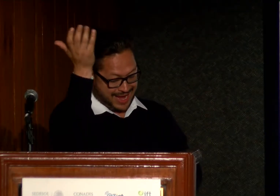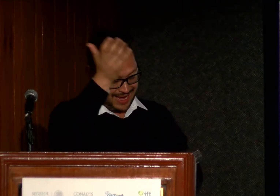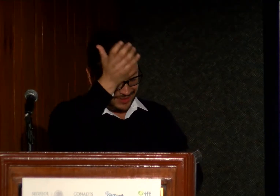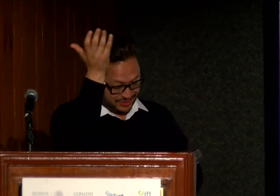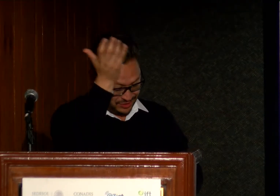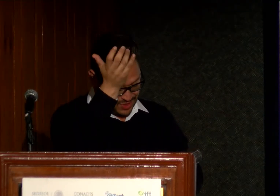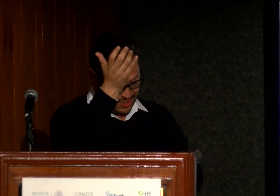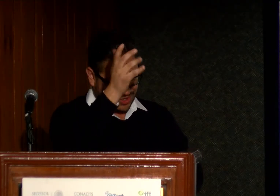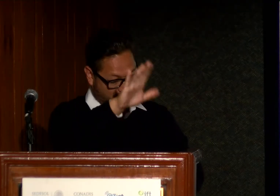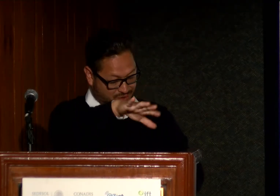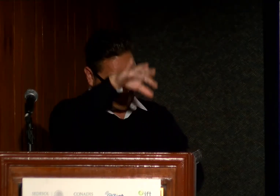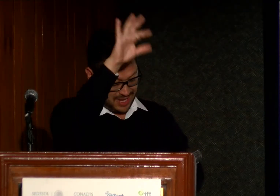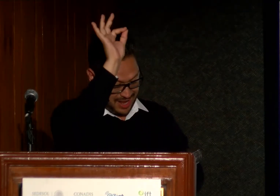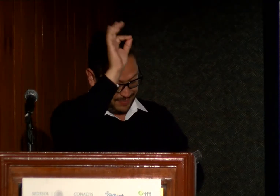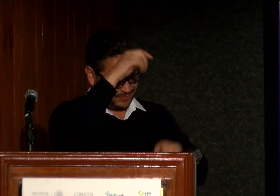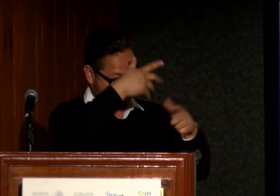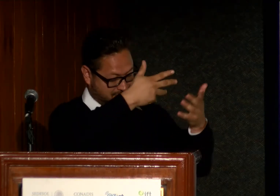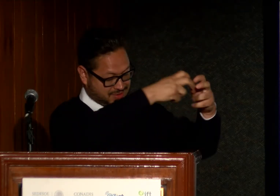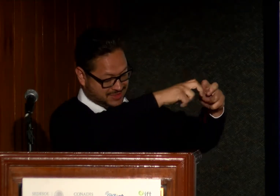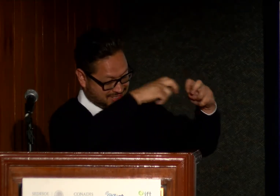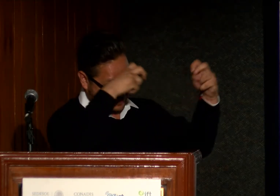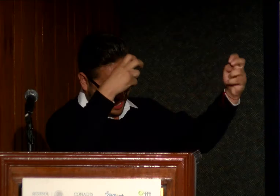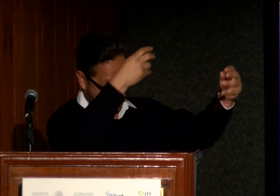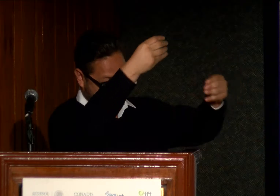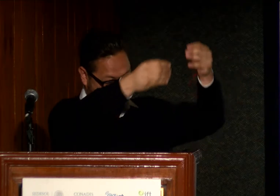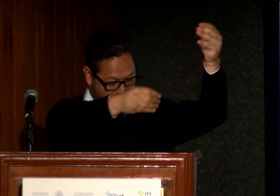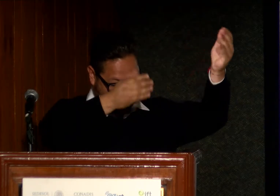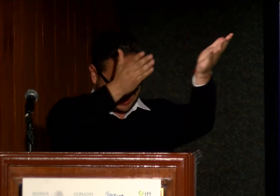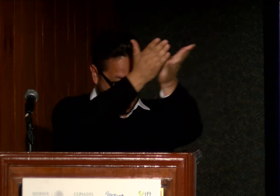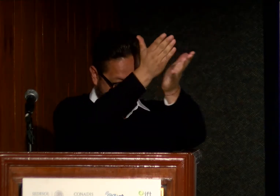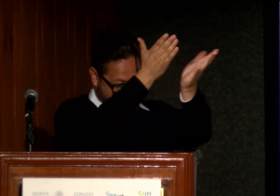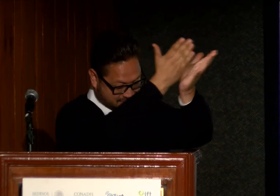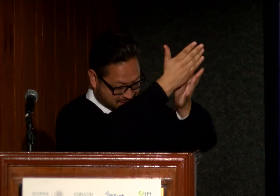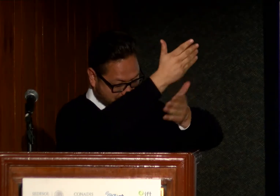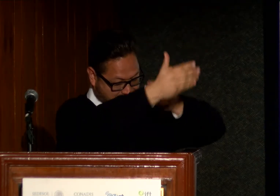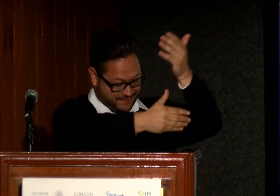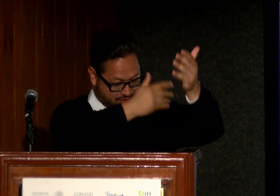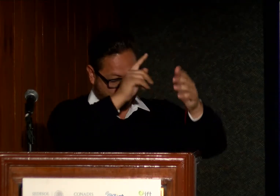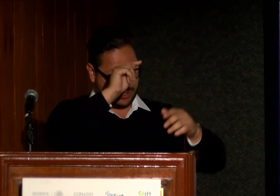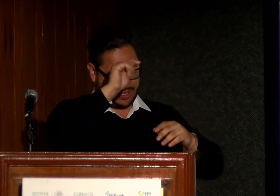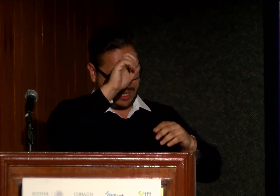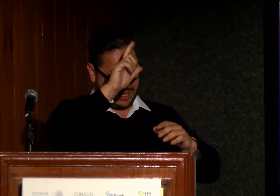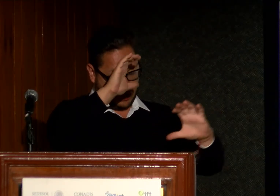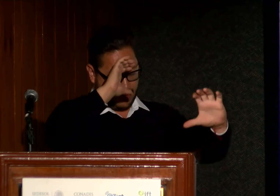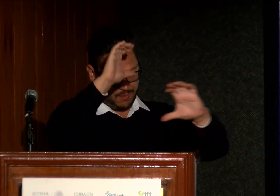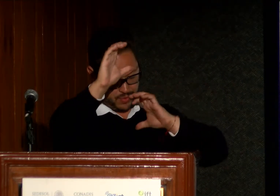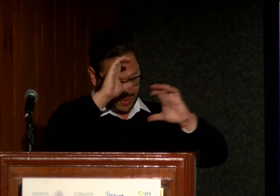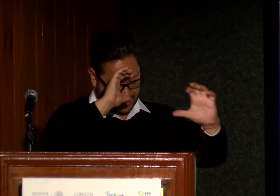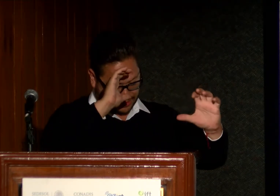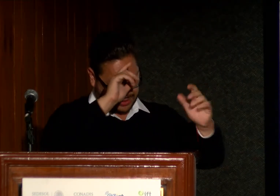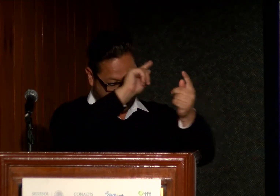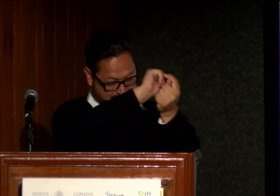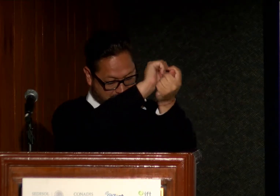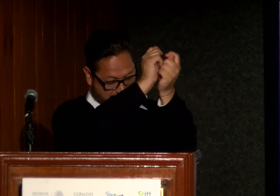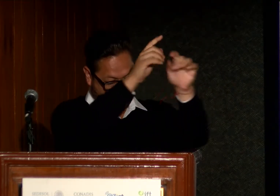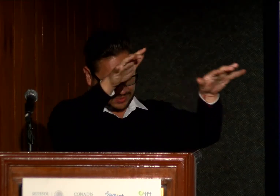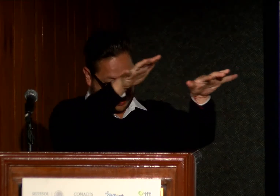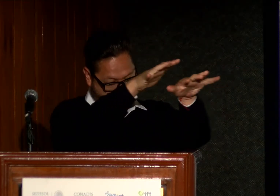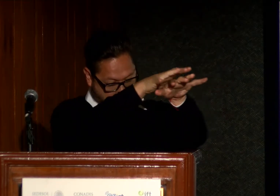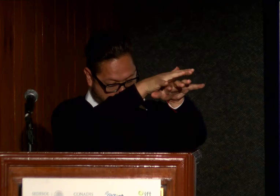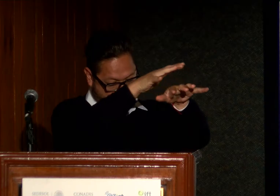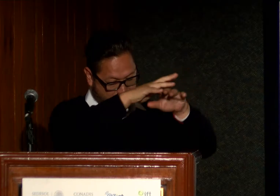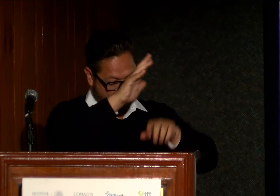7, el hecho de que nos encontremos aquí sentados discutiendo la accesibilidad a los servicios